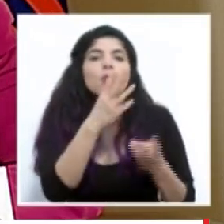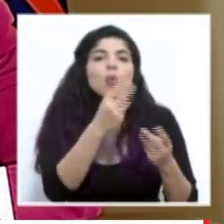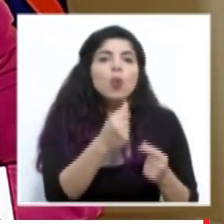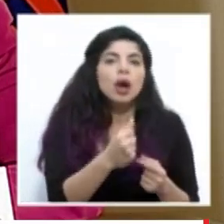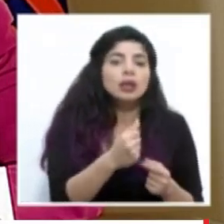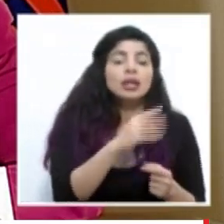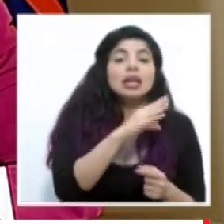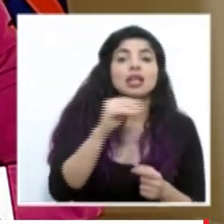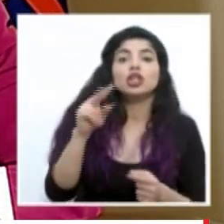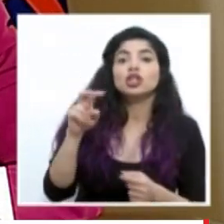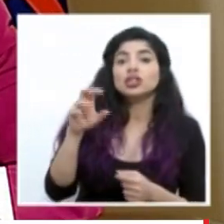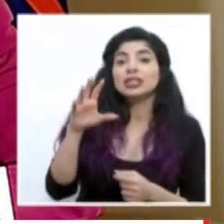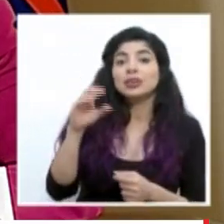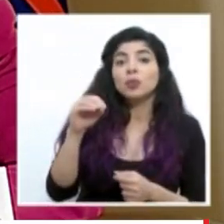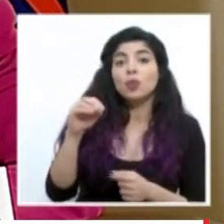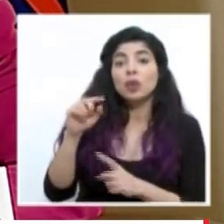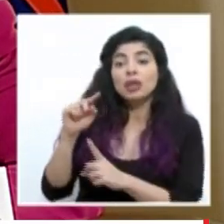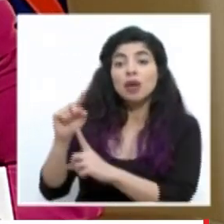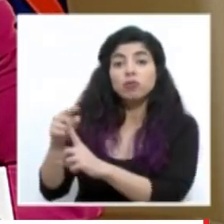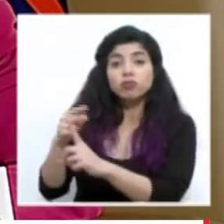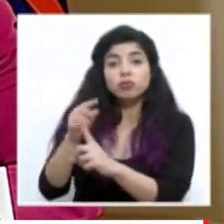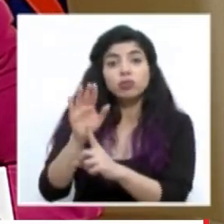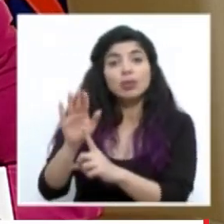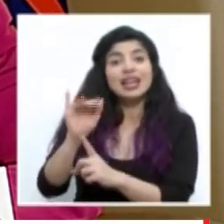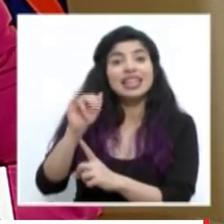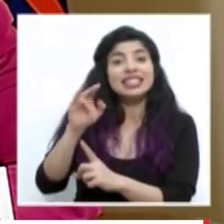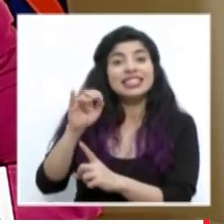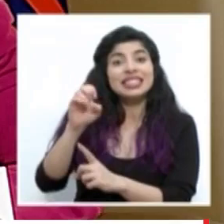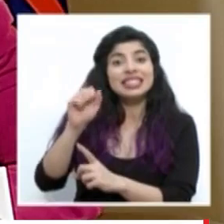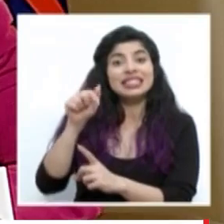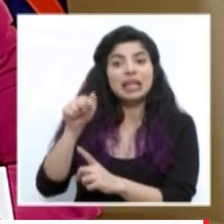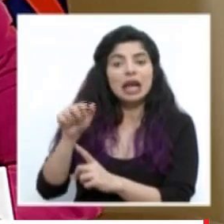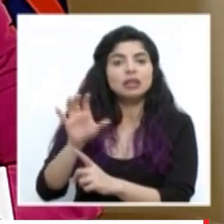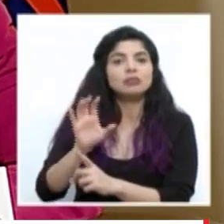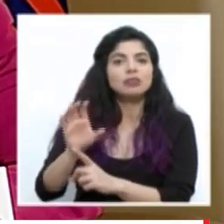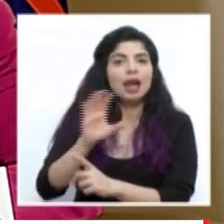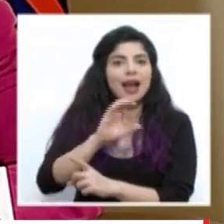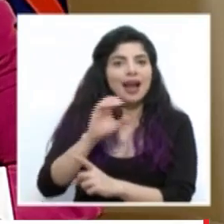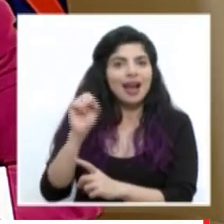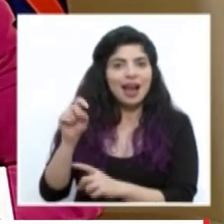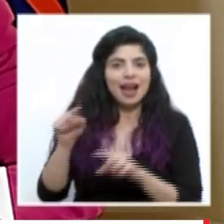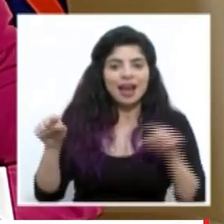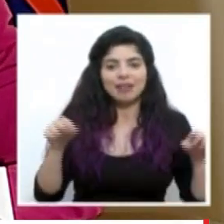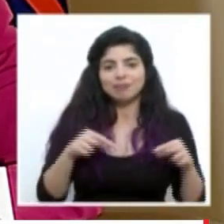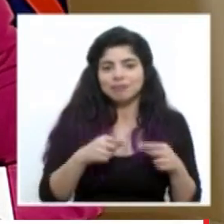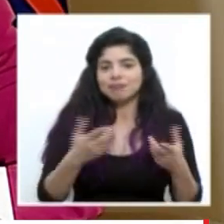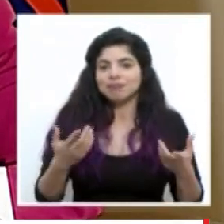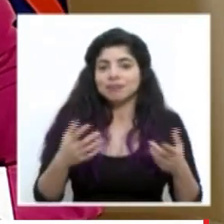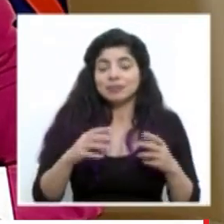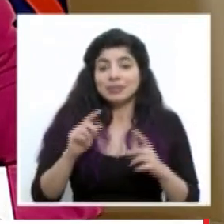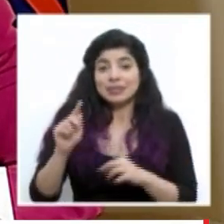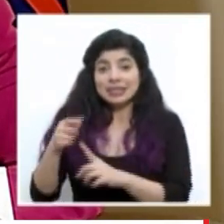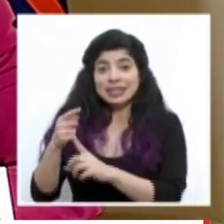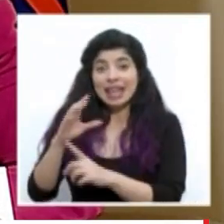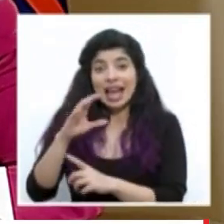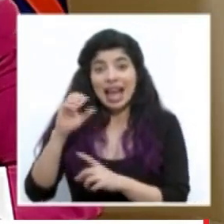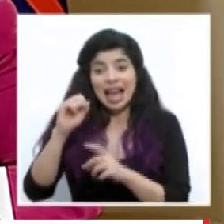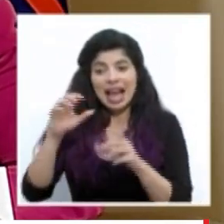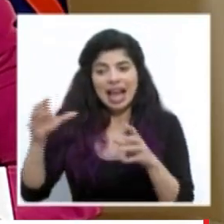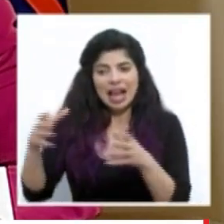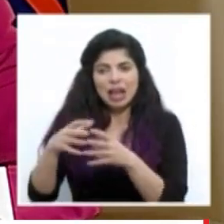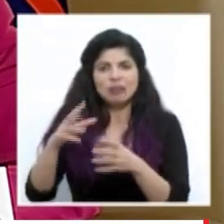ni inclusive las 250 pruebas que nos procesa Inciensa, que son muestras caja, ¿verdad? Entonces nosotros de muestras caja